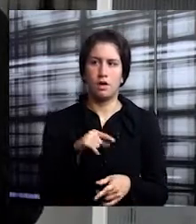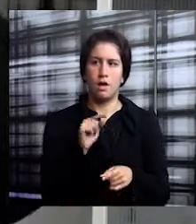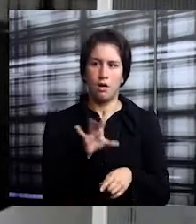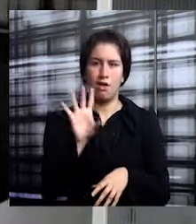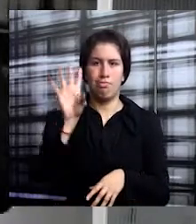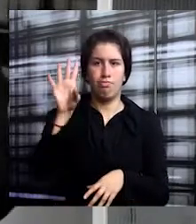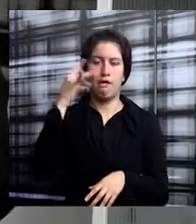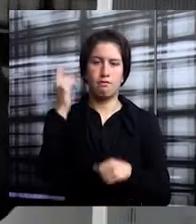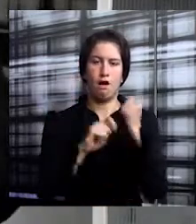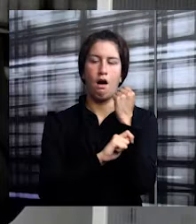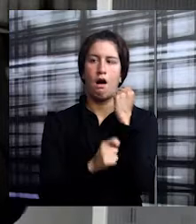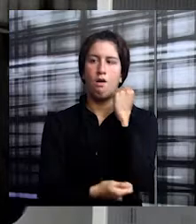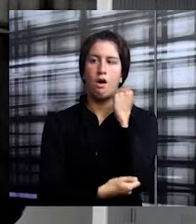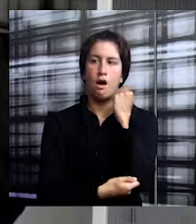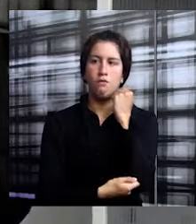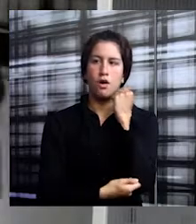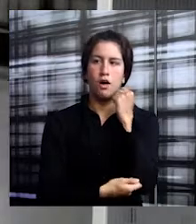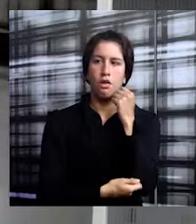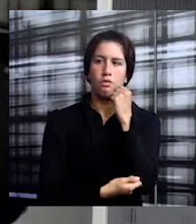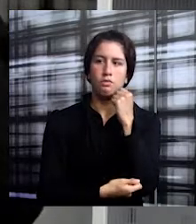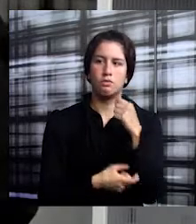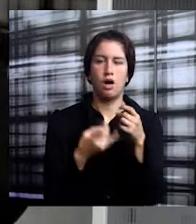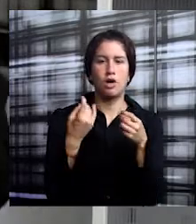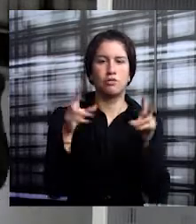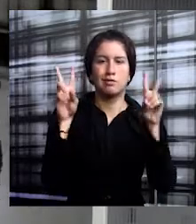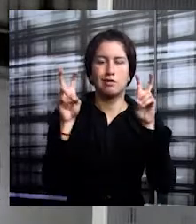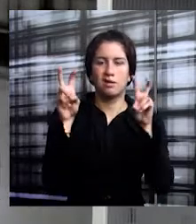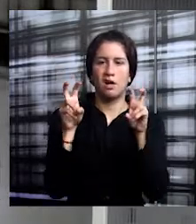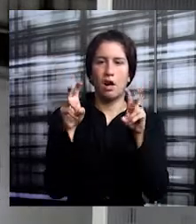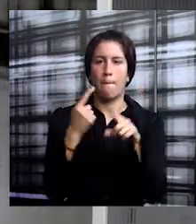que muchas veces cuando salimos a reportear a la